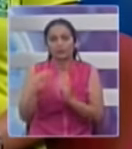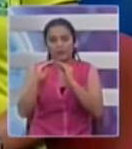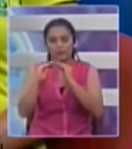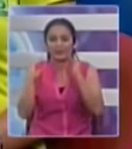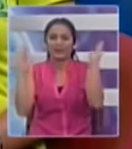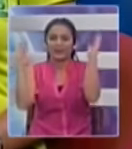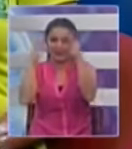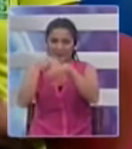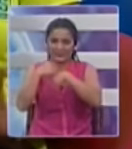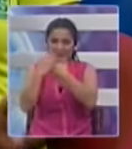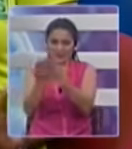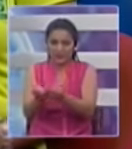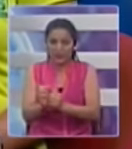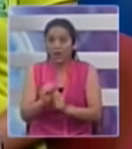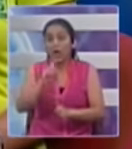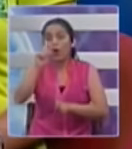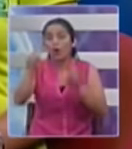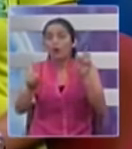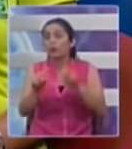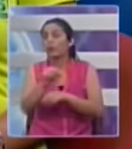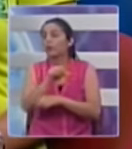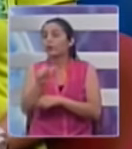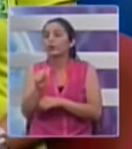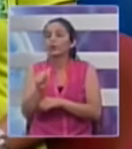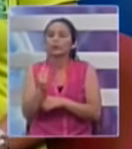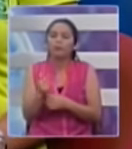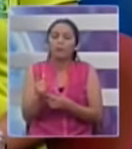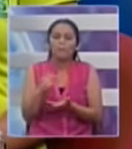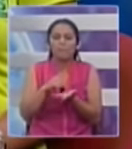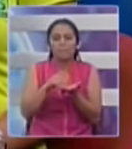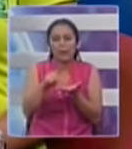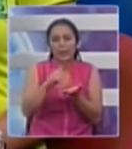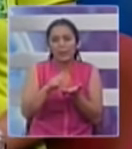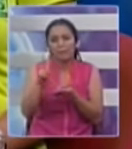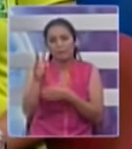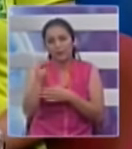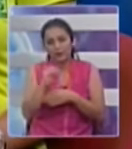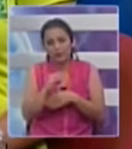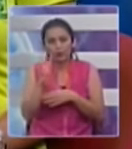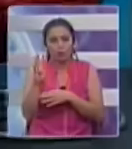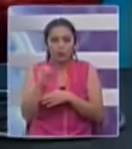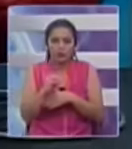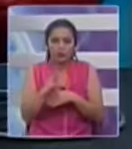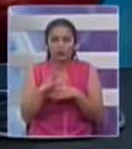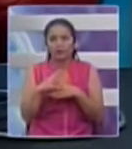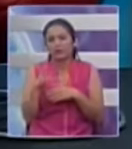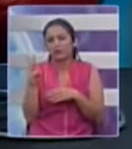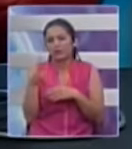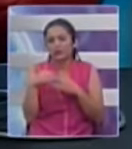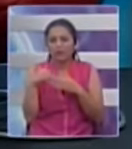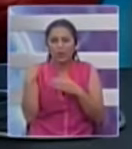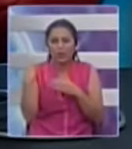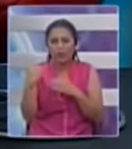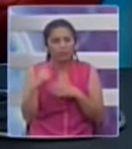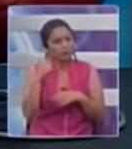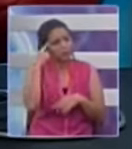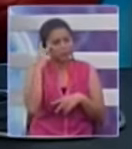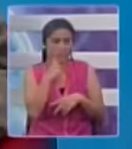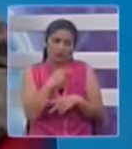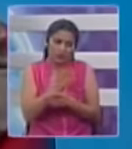demás con cuotas, con facilidades de pago a 20, 40 o 60 dólares. No es demagogia eso, doctora. Se no lo es preguntó demagogia.